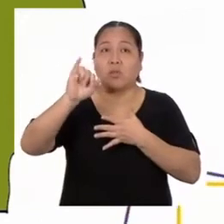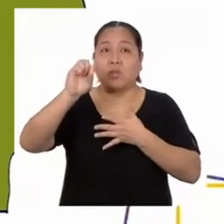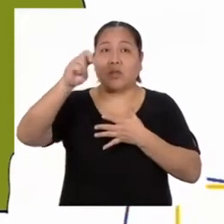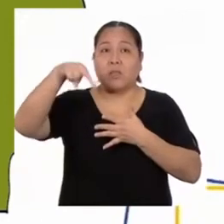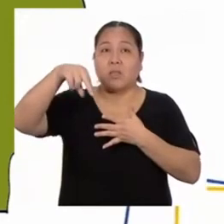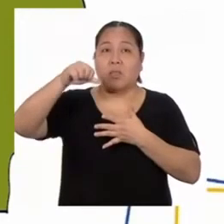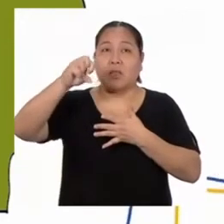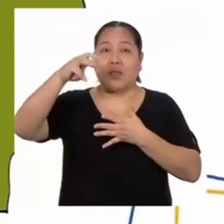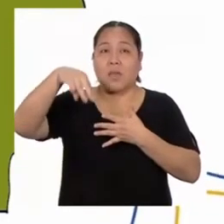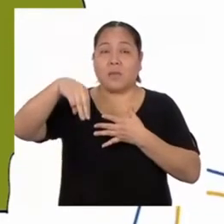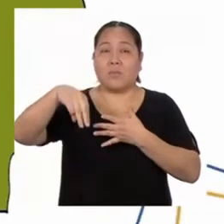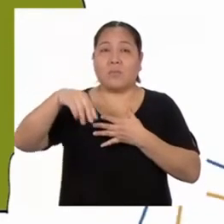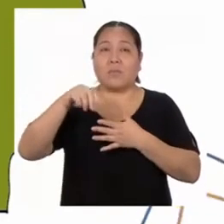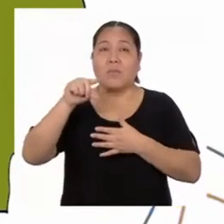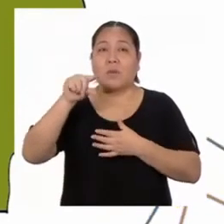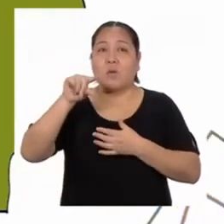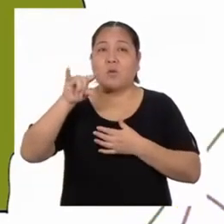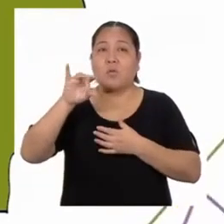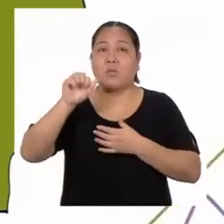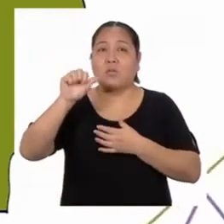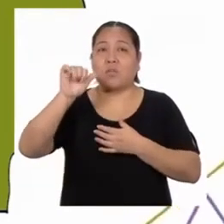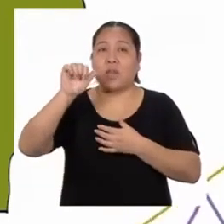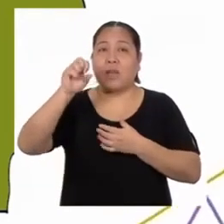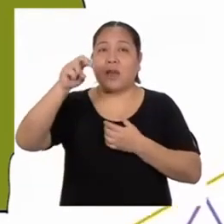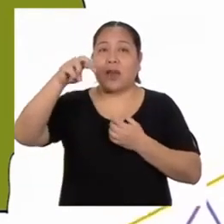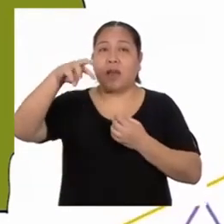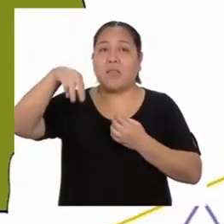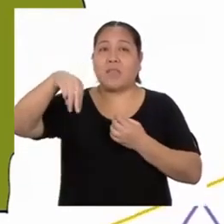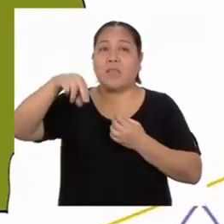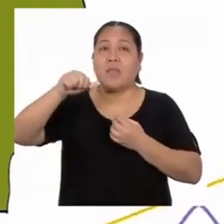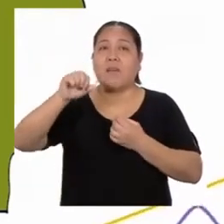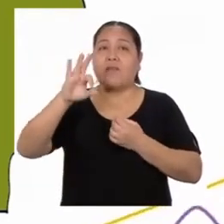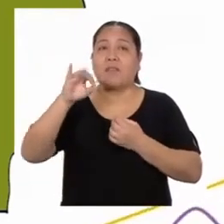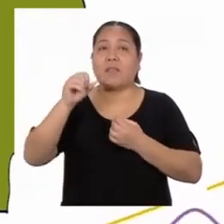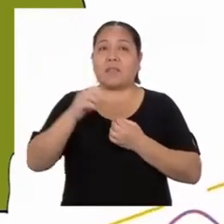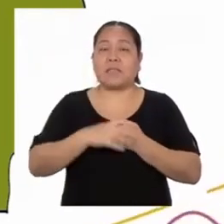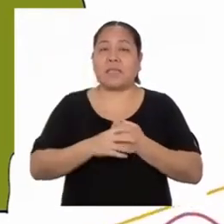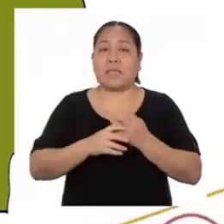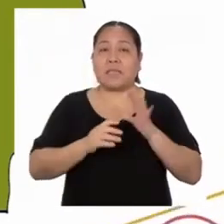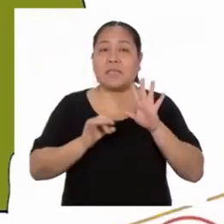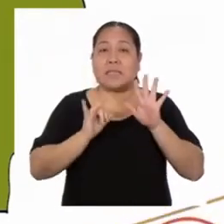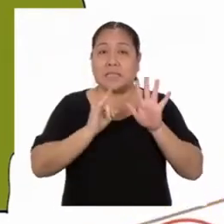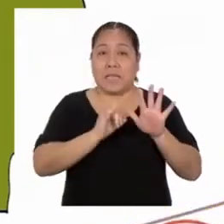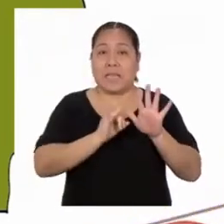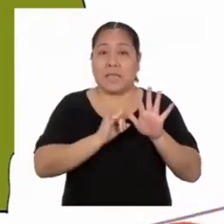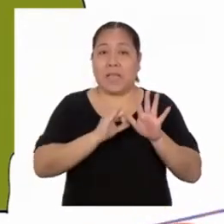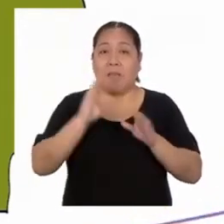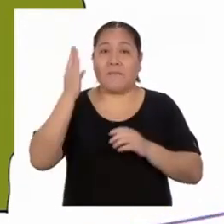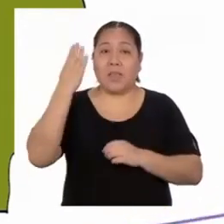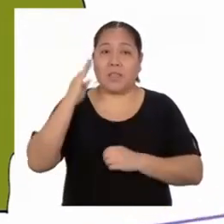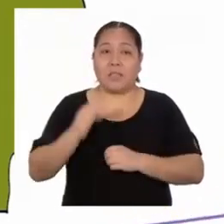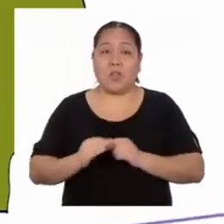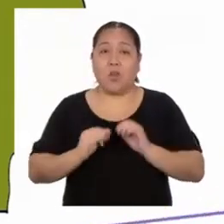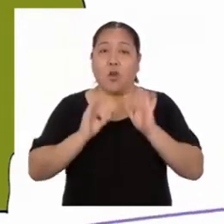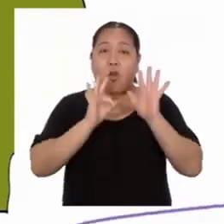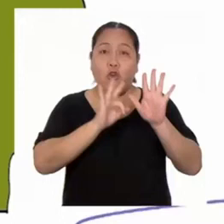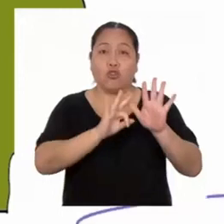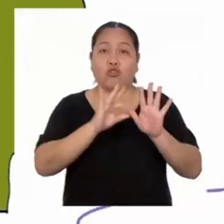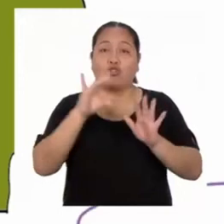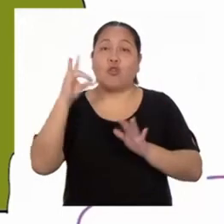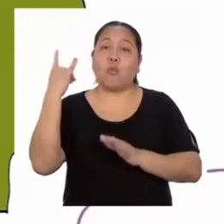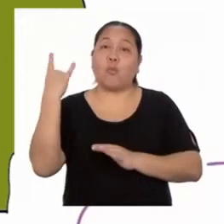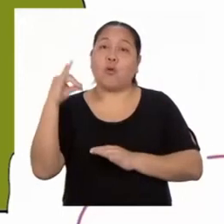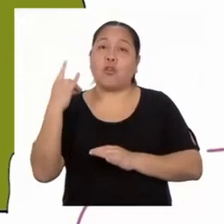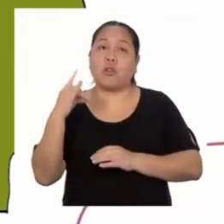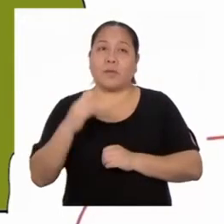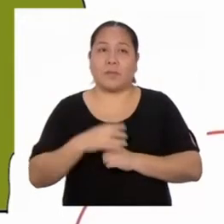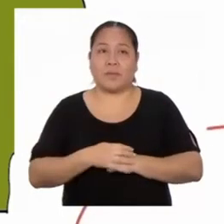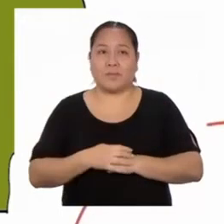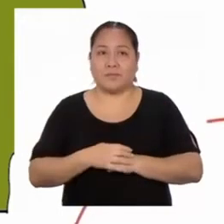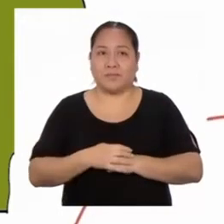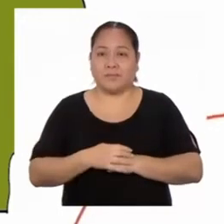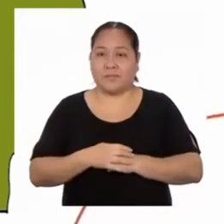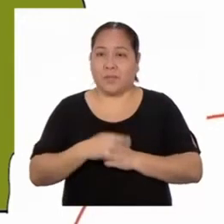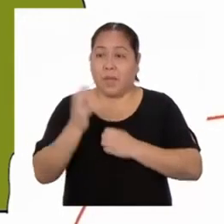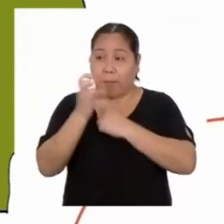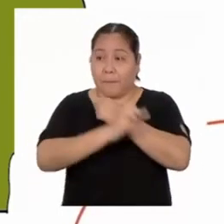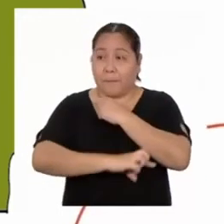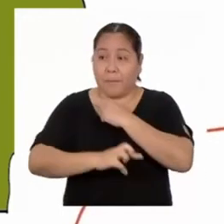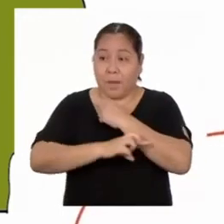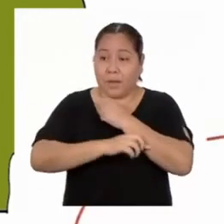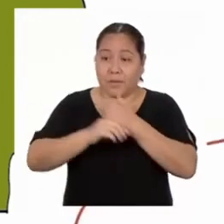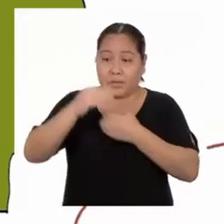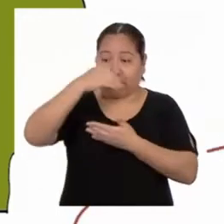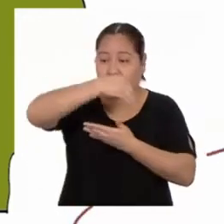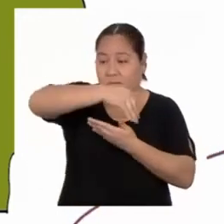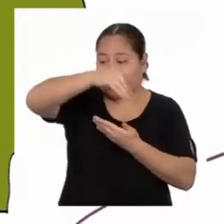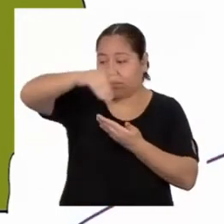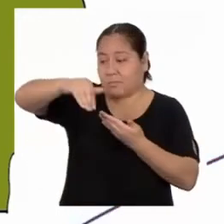6. Guyana Francesa. 7. Brasil. Y 8. Bolivia. Países hermanos.